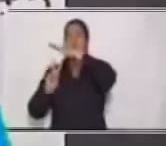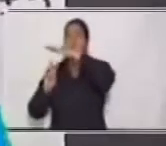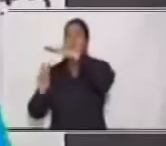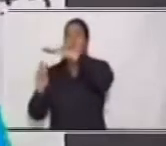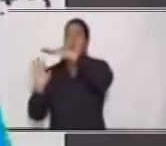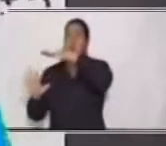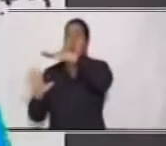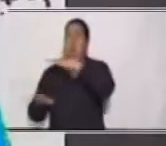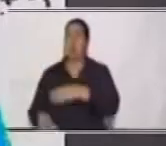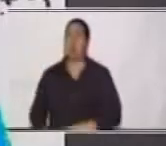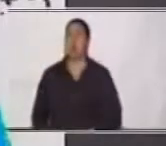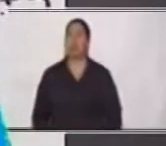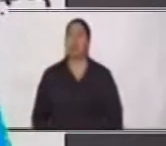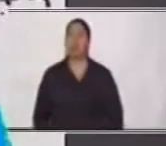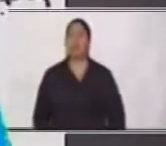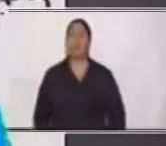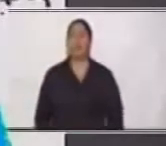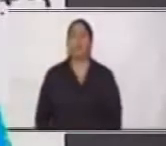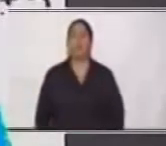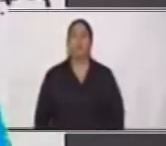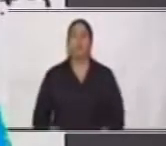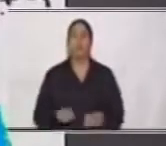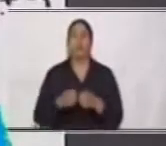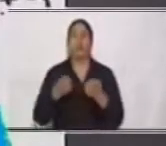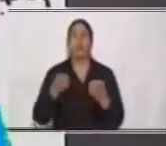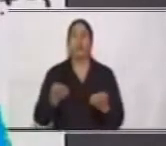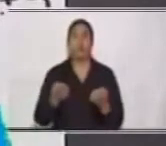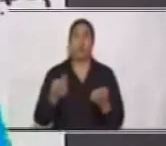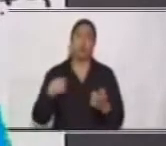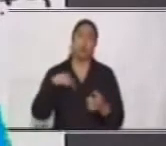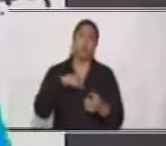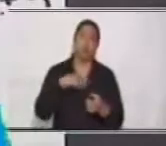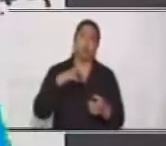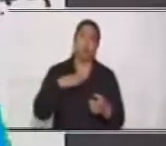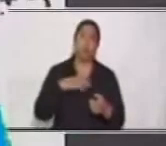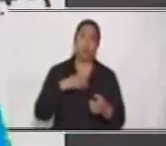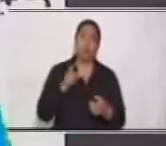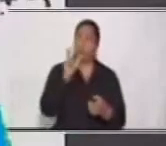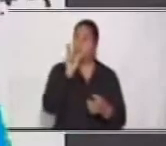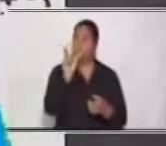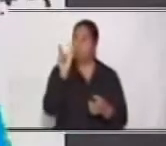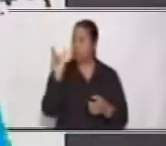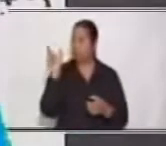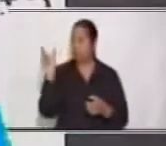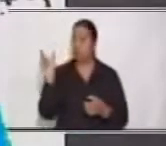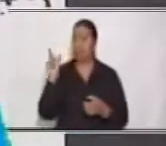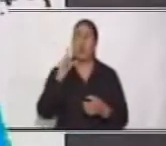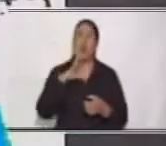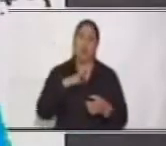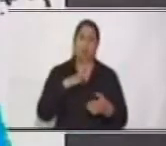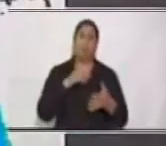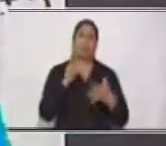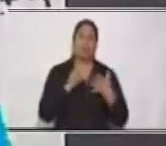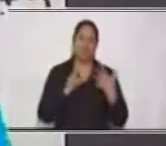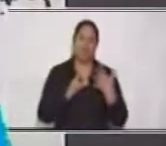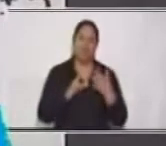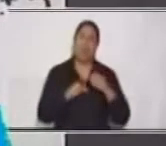Y entonces vamos logrando que nuestra ecuación que nos dieron tenga las características de la ecuación general.